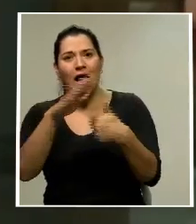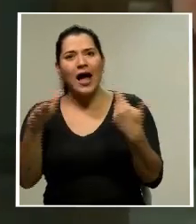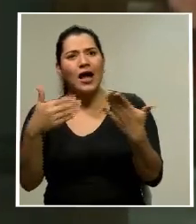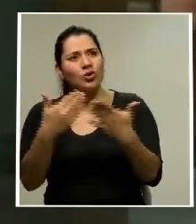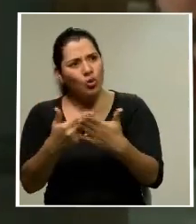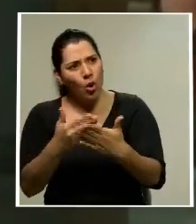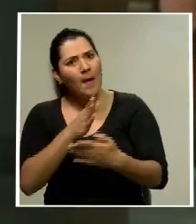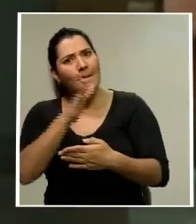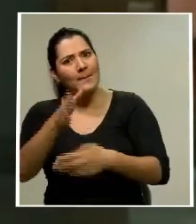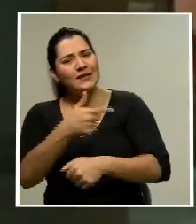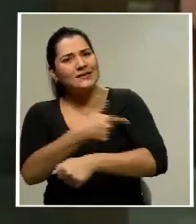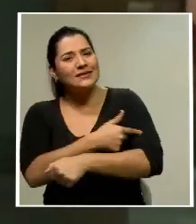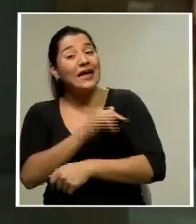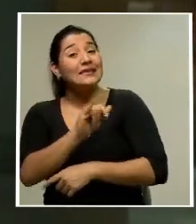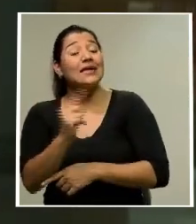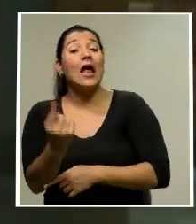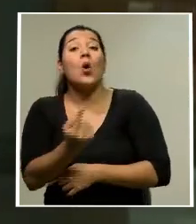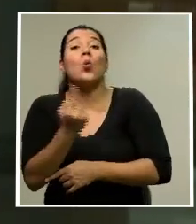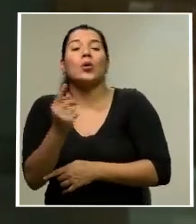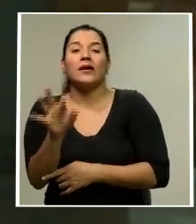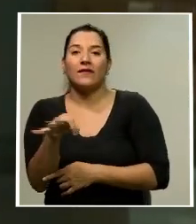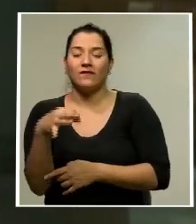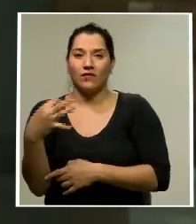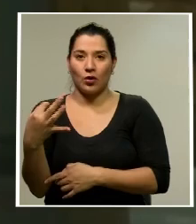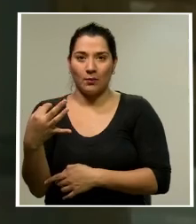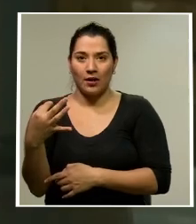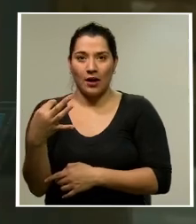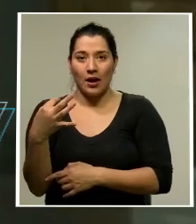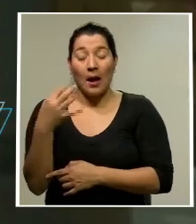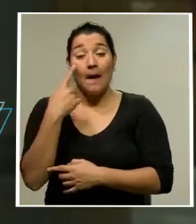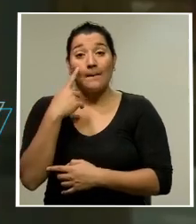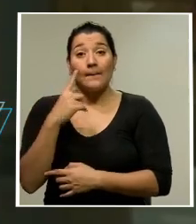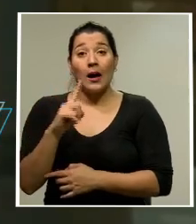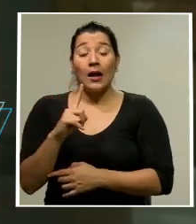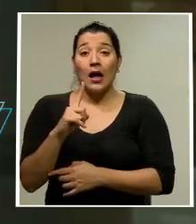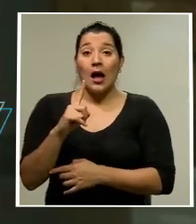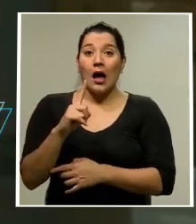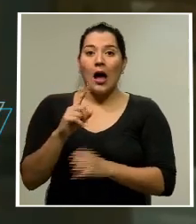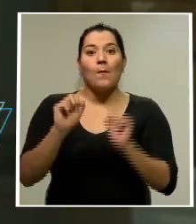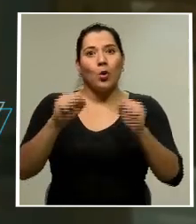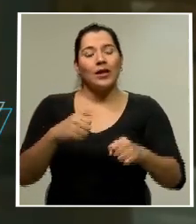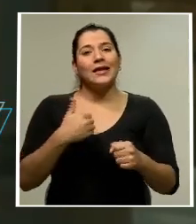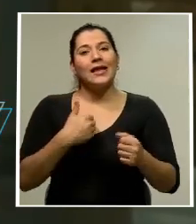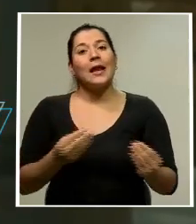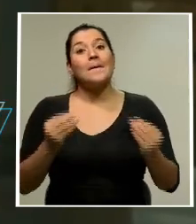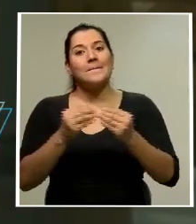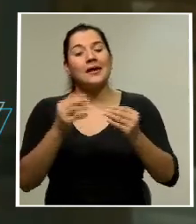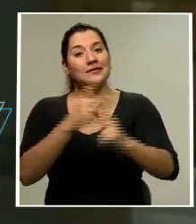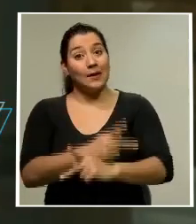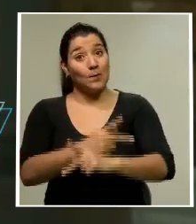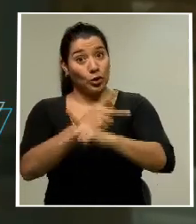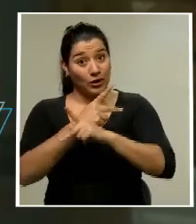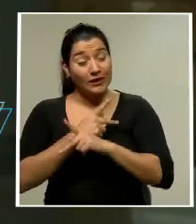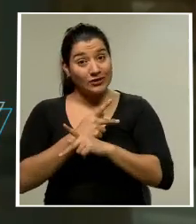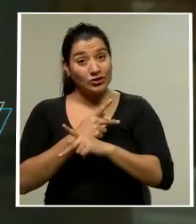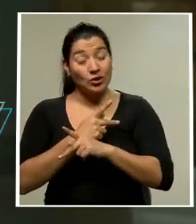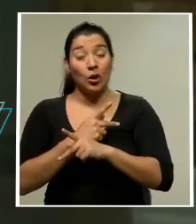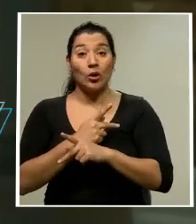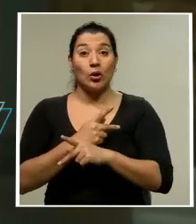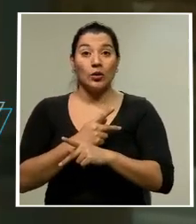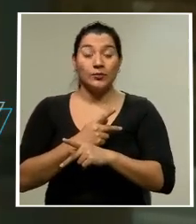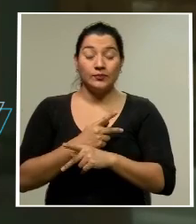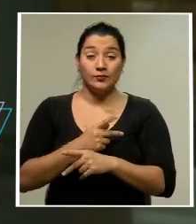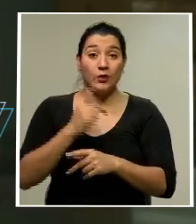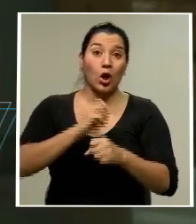se vacunen porque es la única forma de ser más protegidos contra la influencia y el COVID y